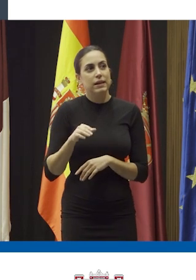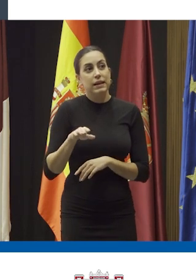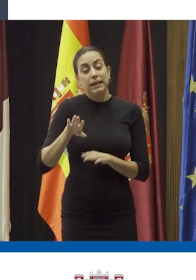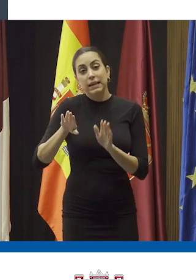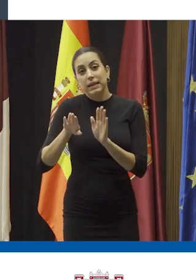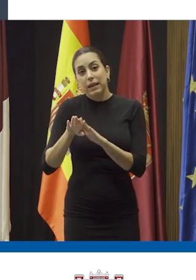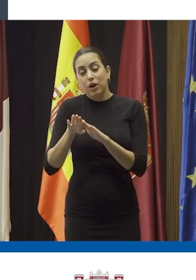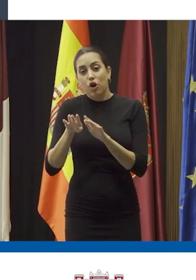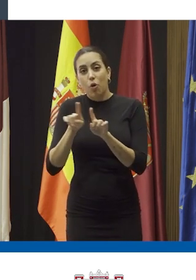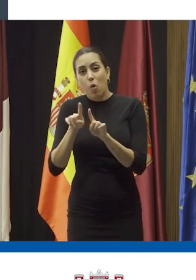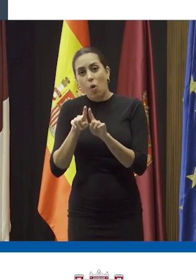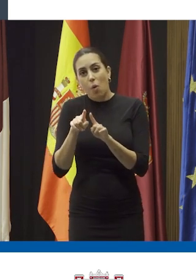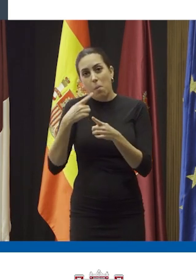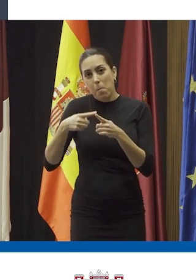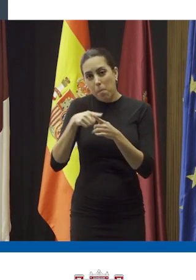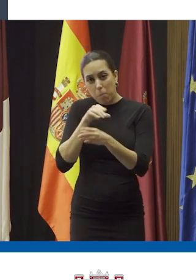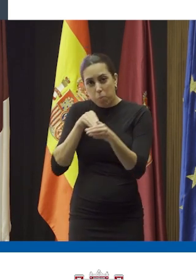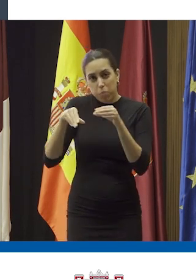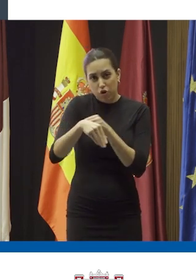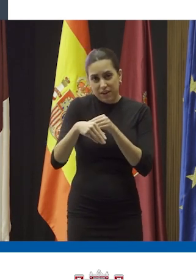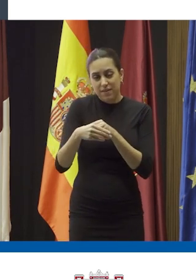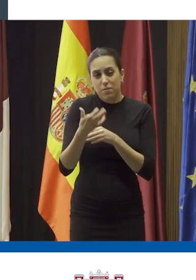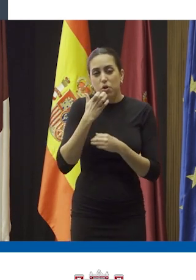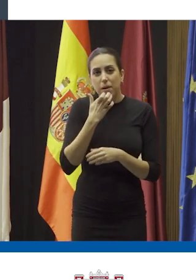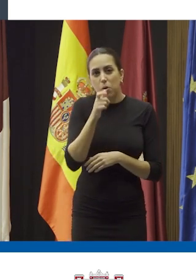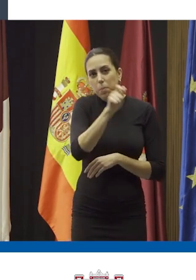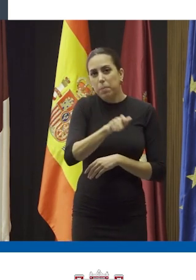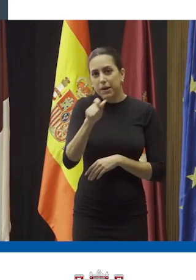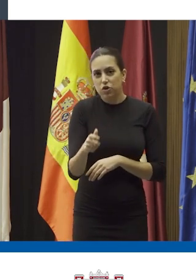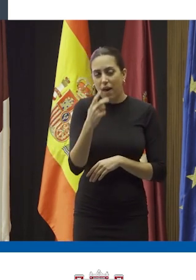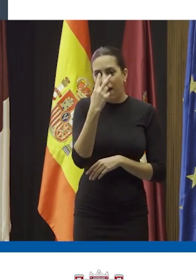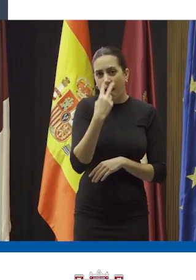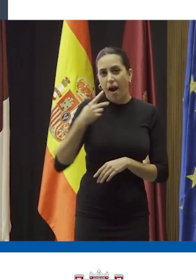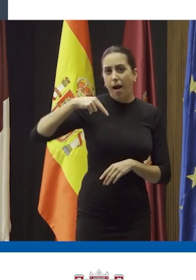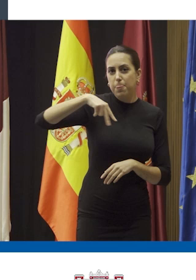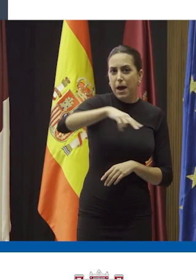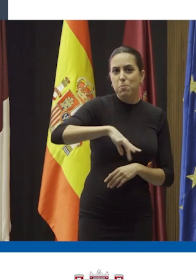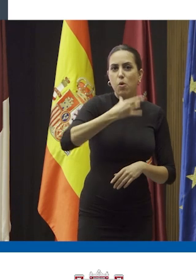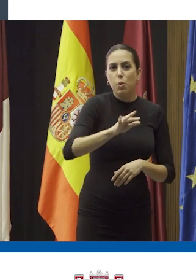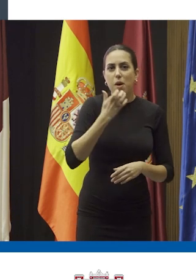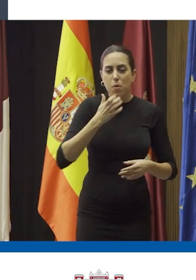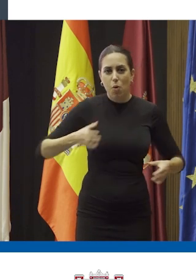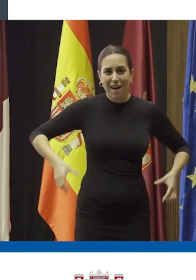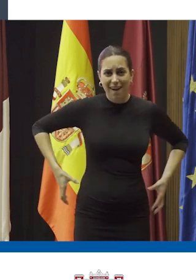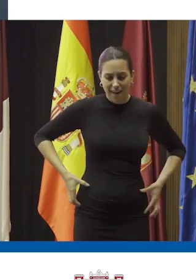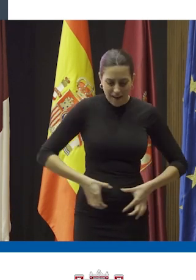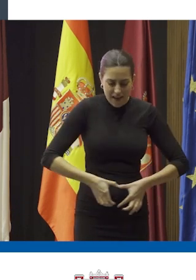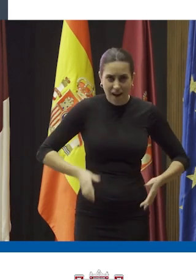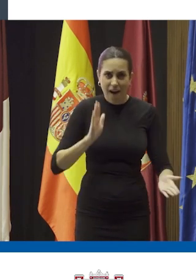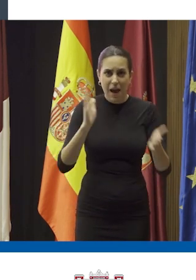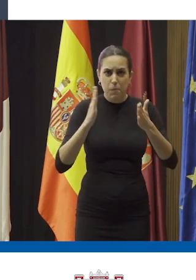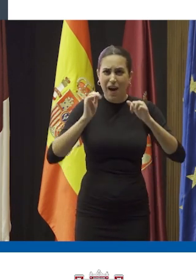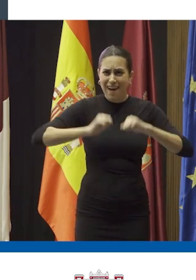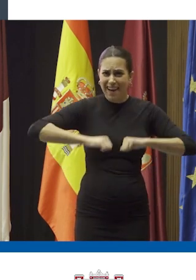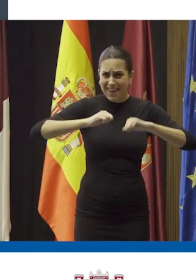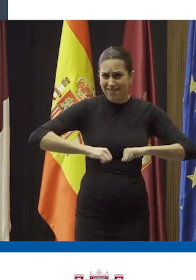prótesis. ¿Cuántas personas han conseguido volver a andar nuevamente con una prótesis de cadera? En la época de la geriatría es